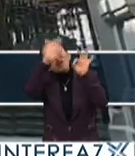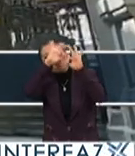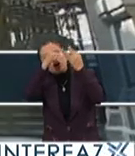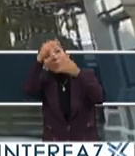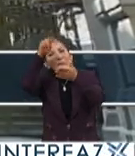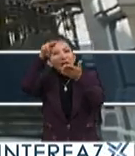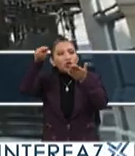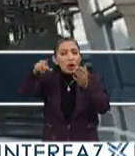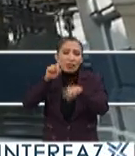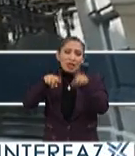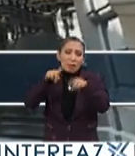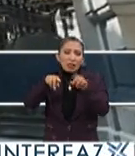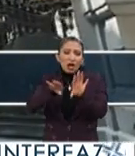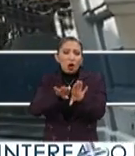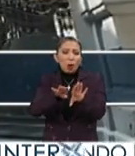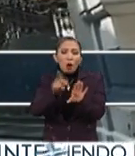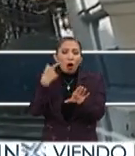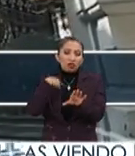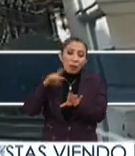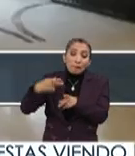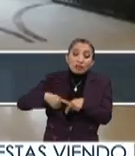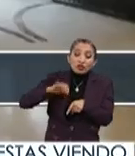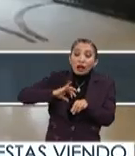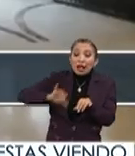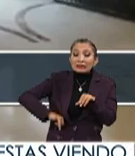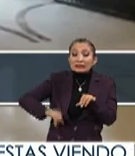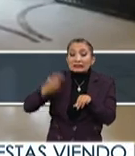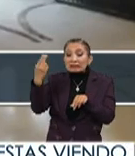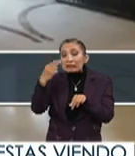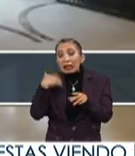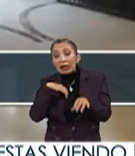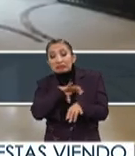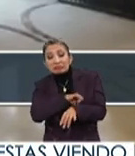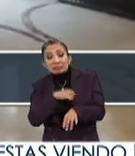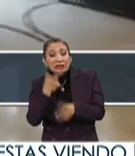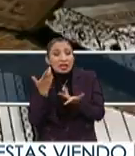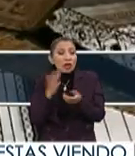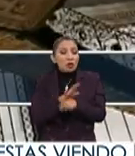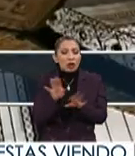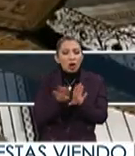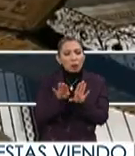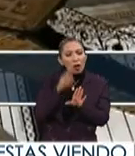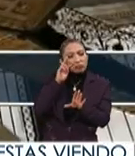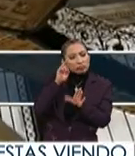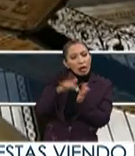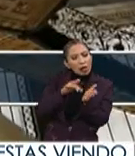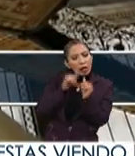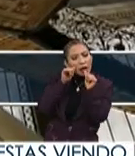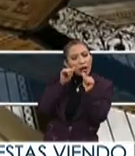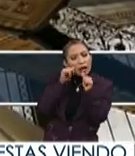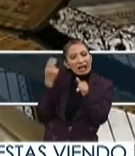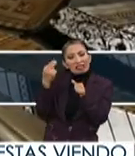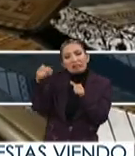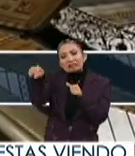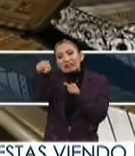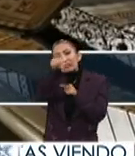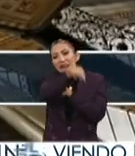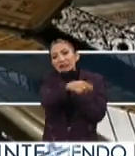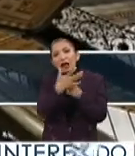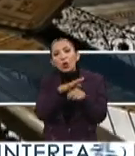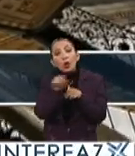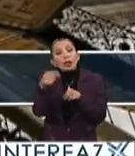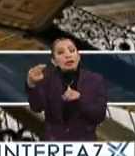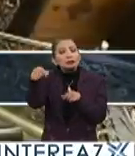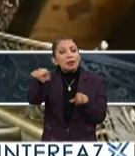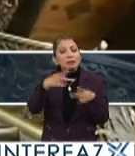de pintar. Todo depende un poco del perfil del público, las exigencias, y que también estemos como muy al pendiente de qué es lo que necesita, cuáles